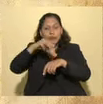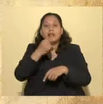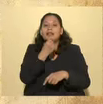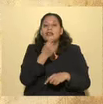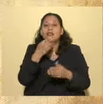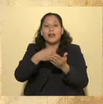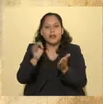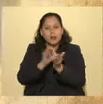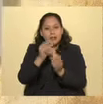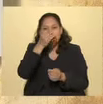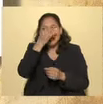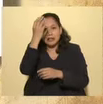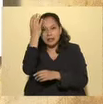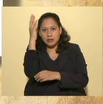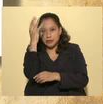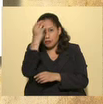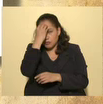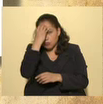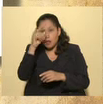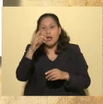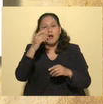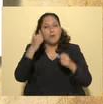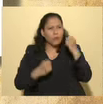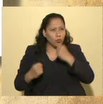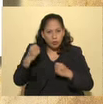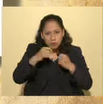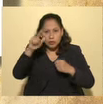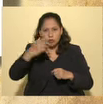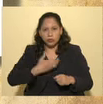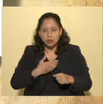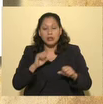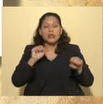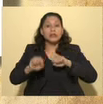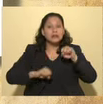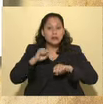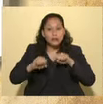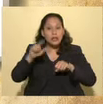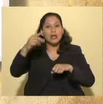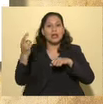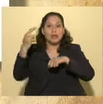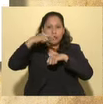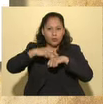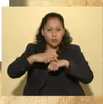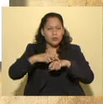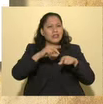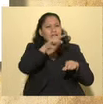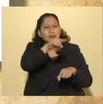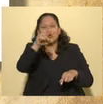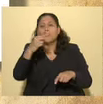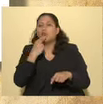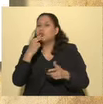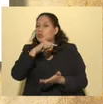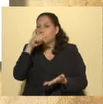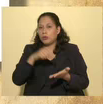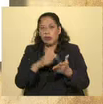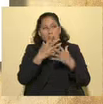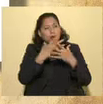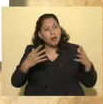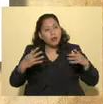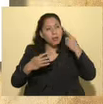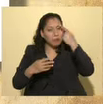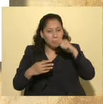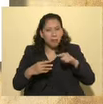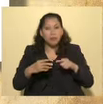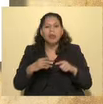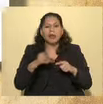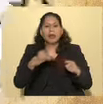en Chapultepec, de boxeo en el Zócalo, de ciclismo en el Monumento a la Revolución. Entonces estamos utilizando muchos espacios